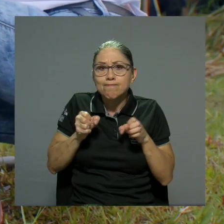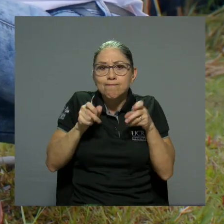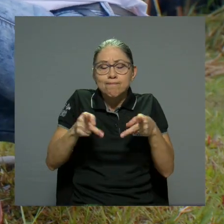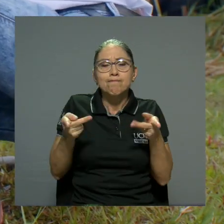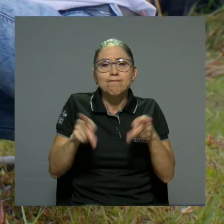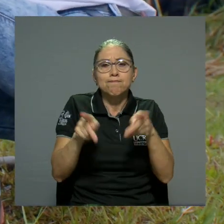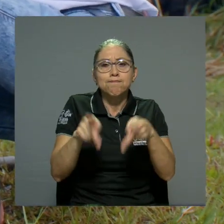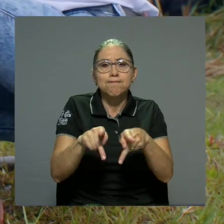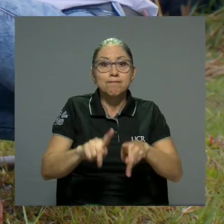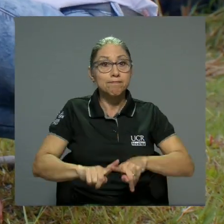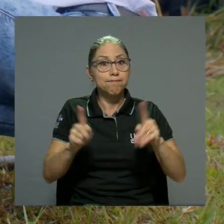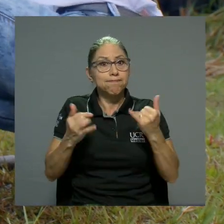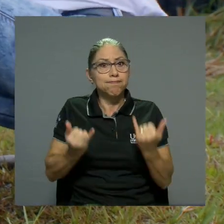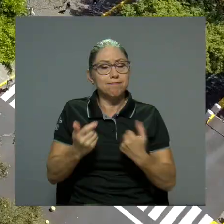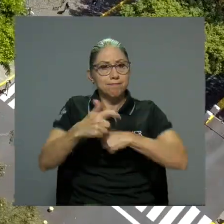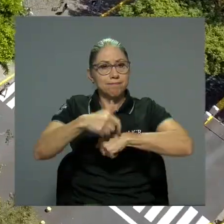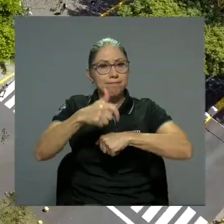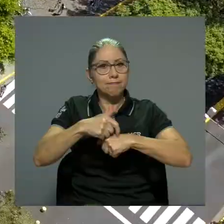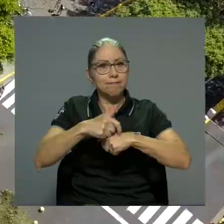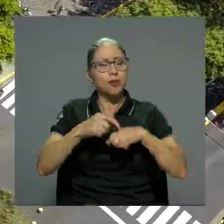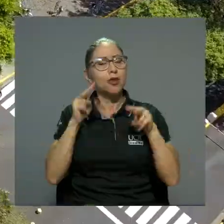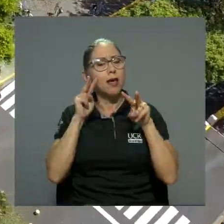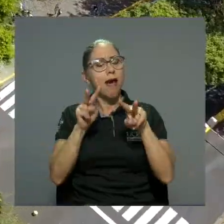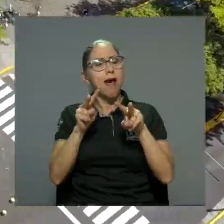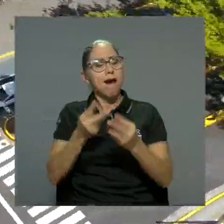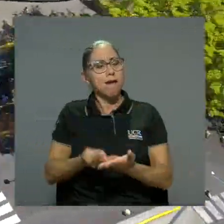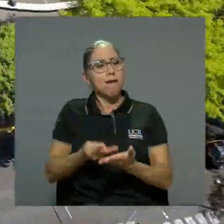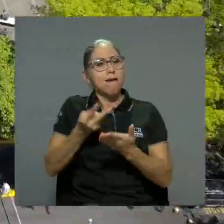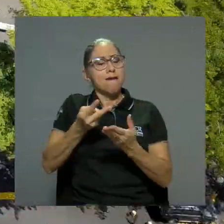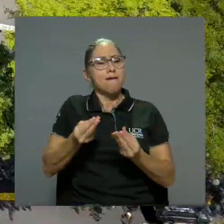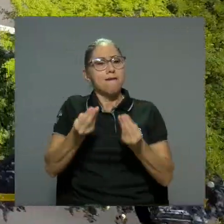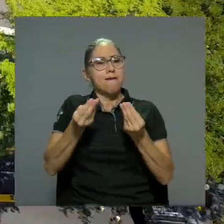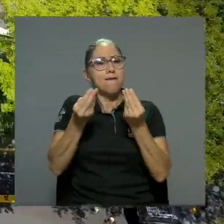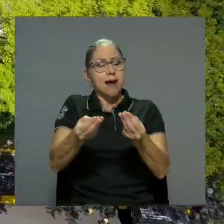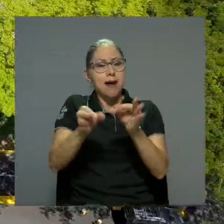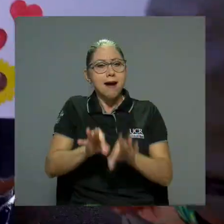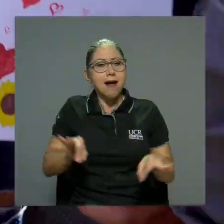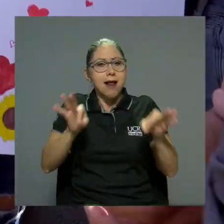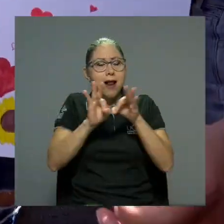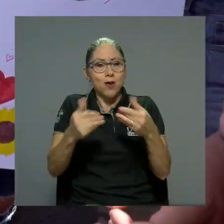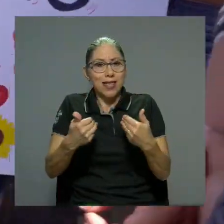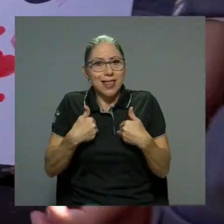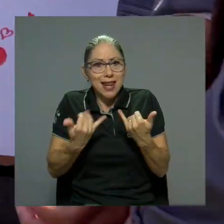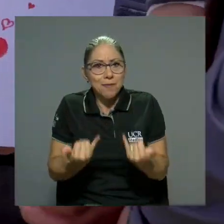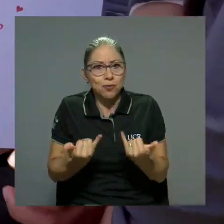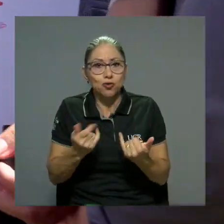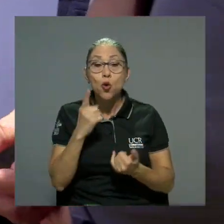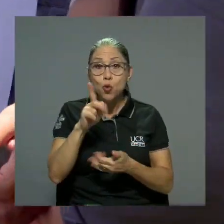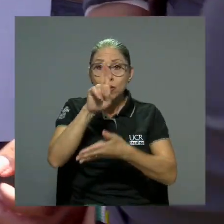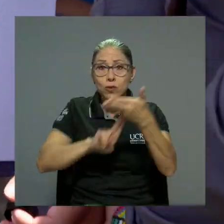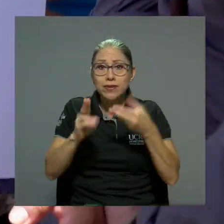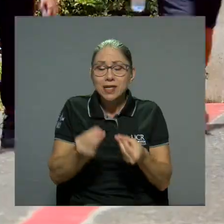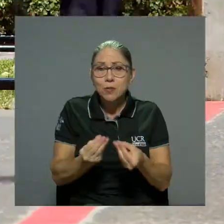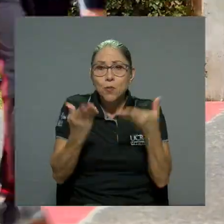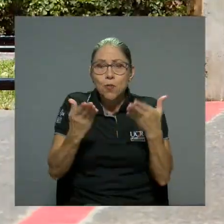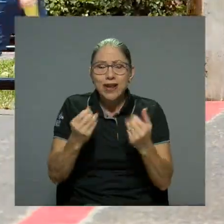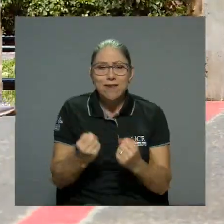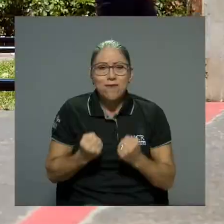se nos presenten. Sin embargo, es momento también de valorar lo que tenemos. Una universidad pública